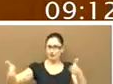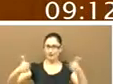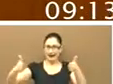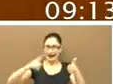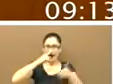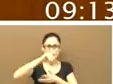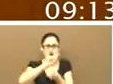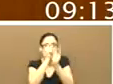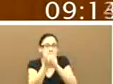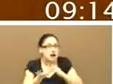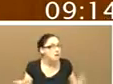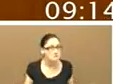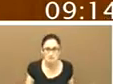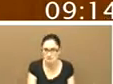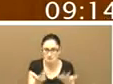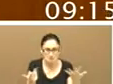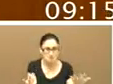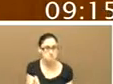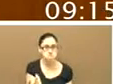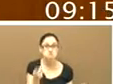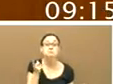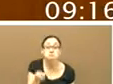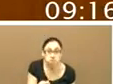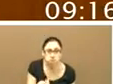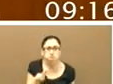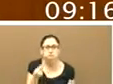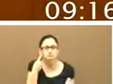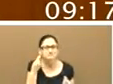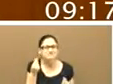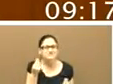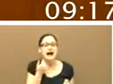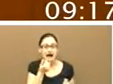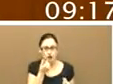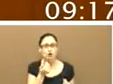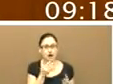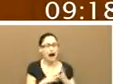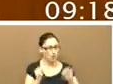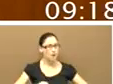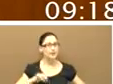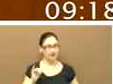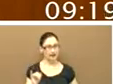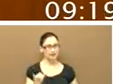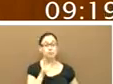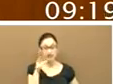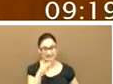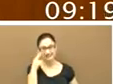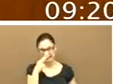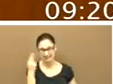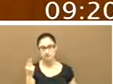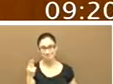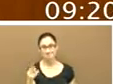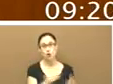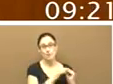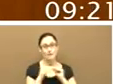cambiado. Y todo parecía anticipar, pues, un principio de acuerdo, un acercamiento en lo que pueden ser los intereses comunes de España, de todas las